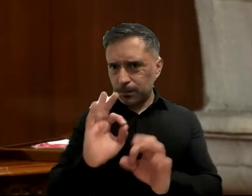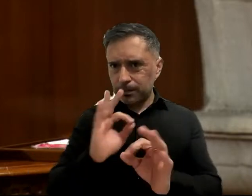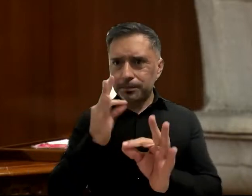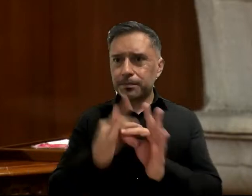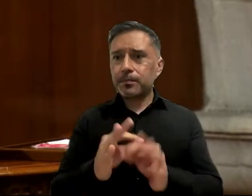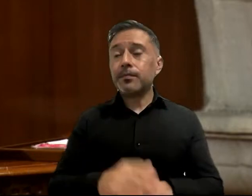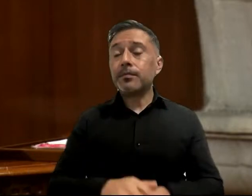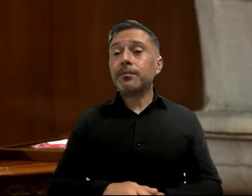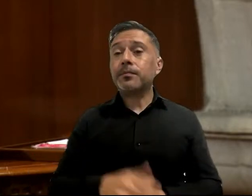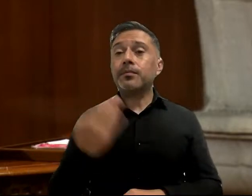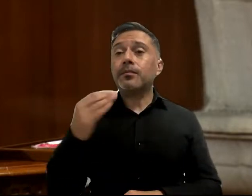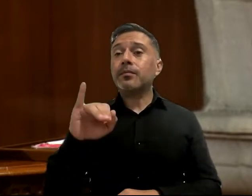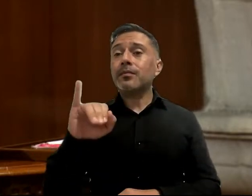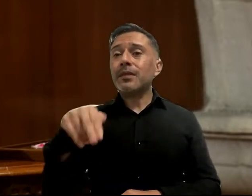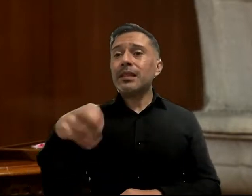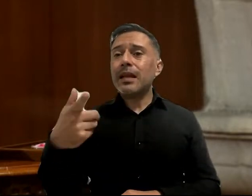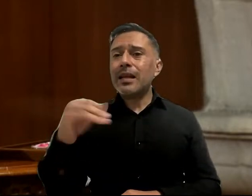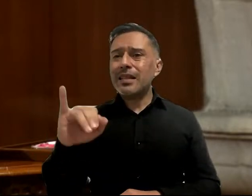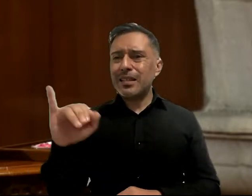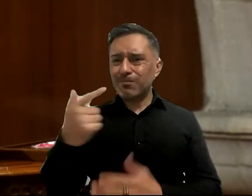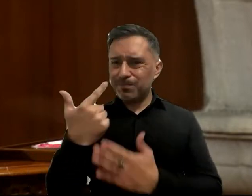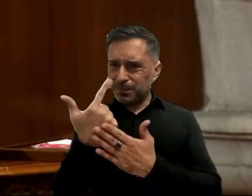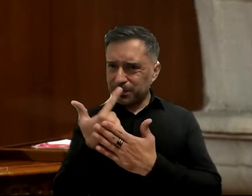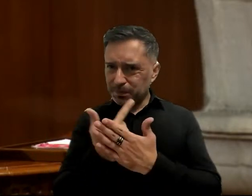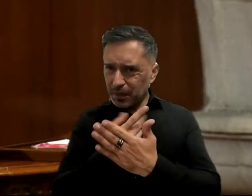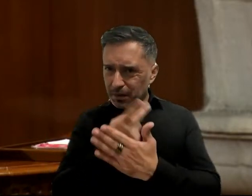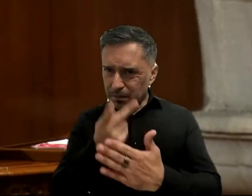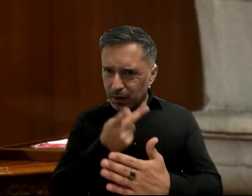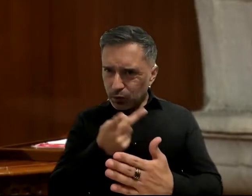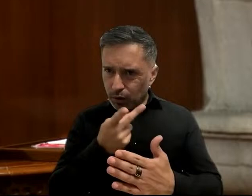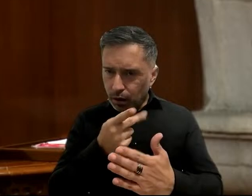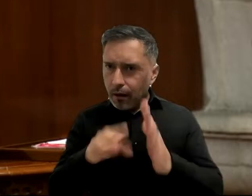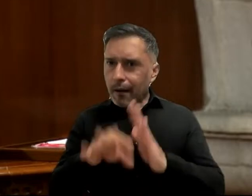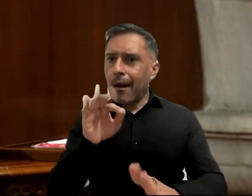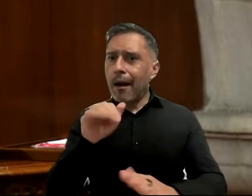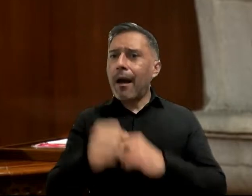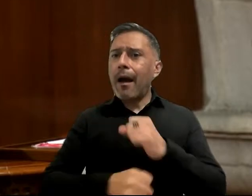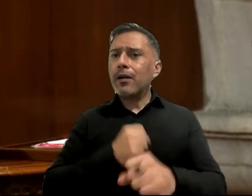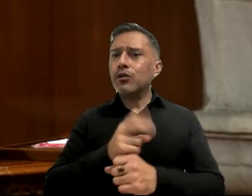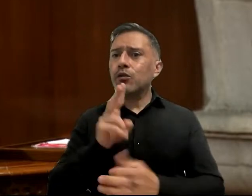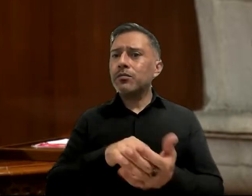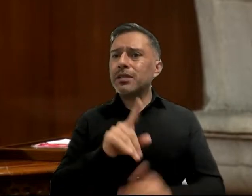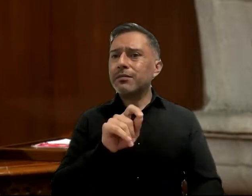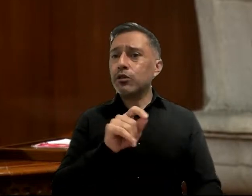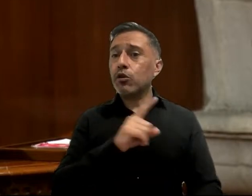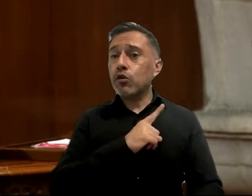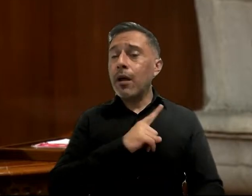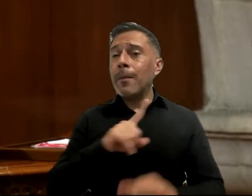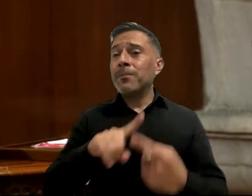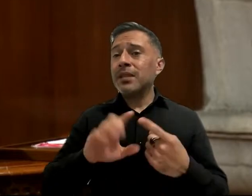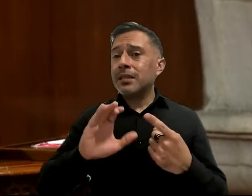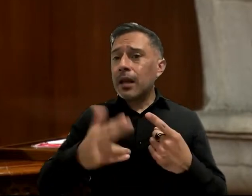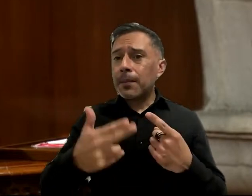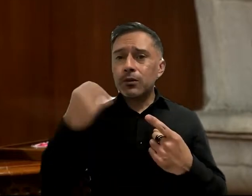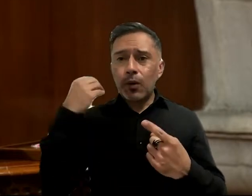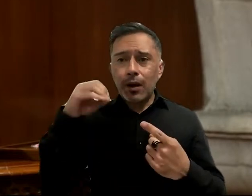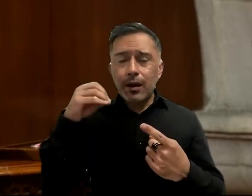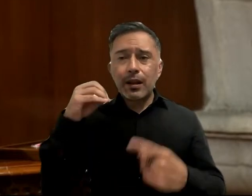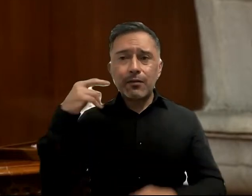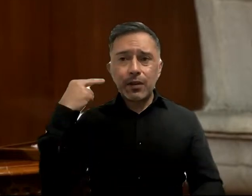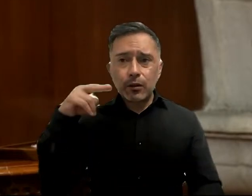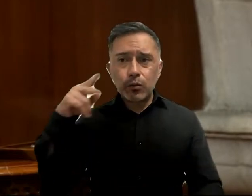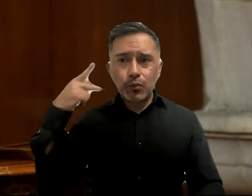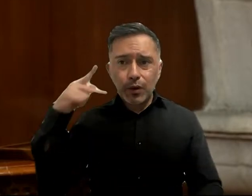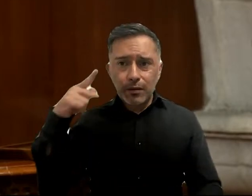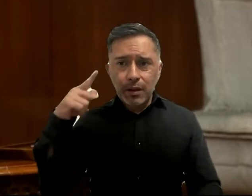Censo de Población y Vivienda del INEGI, para el 2020, únicamente Chiapas, Oaxaca, Veracruz, Puebla, Yucatán